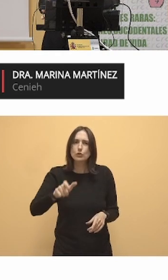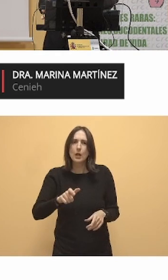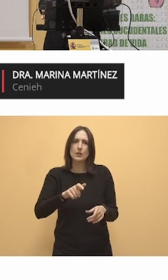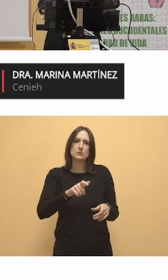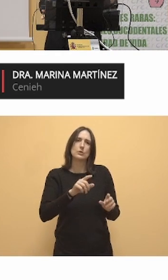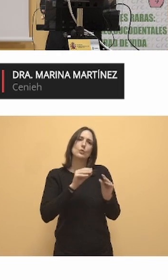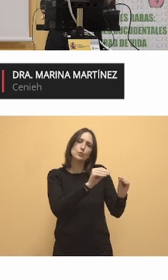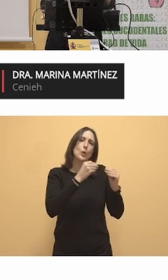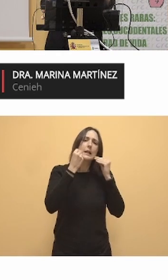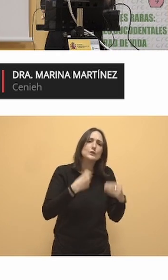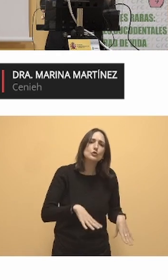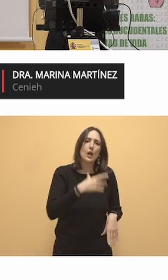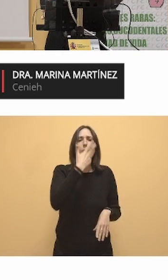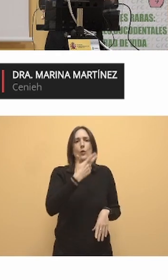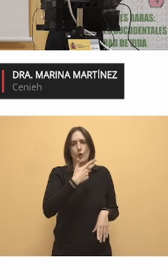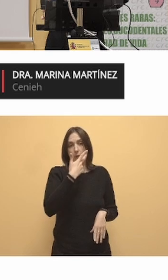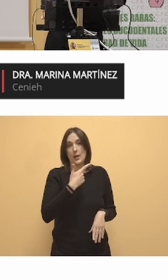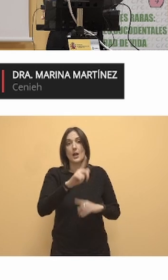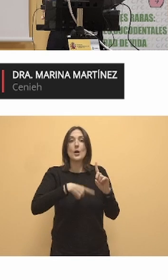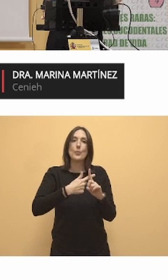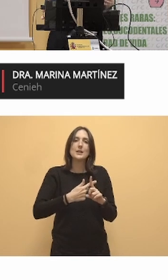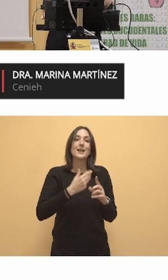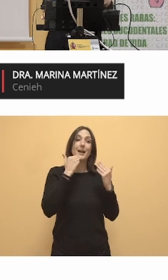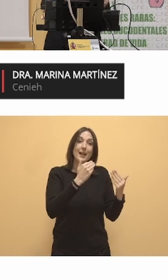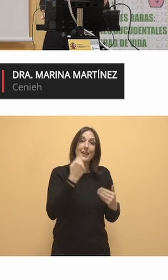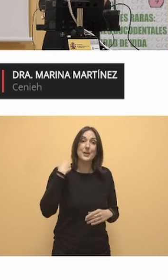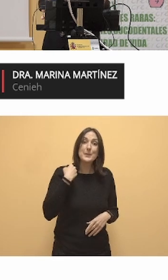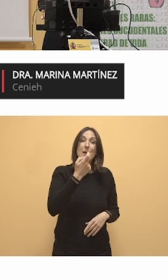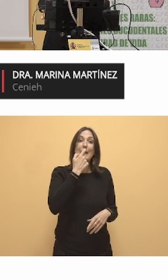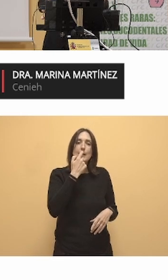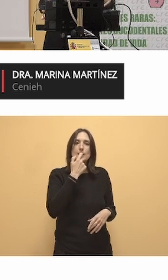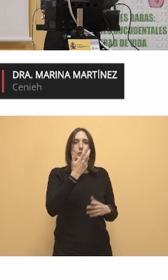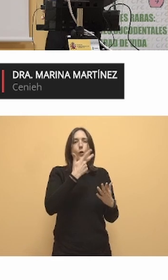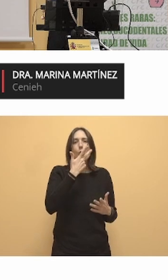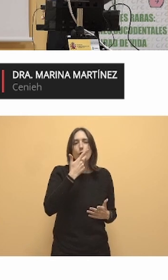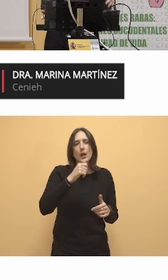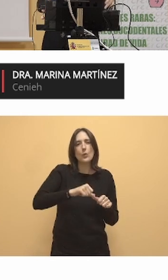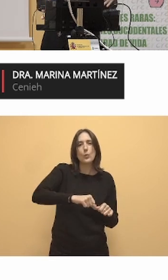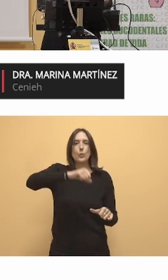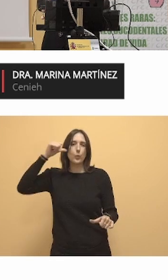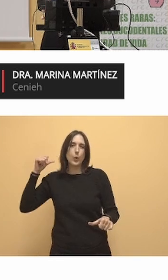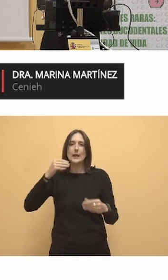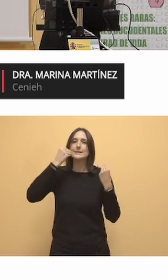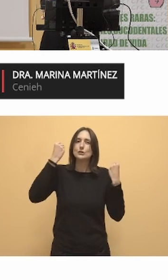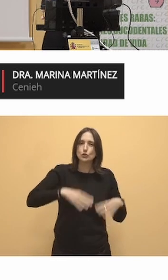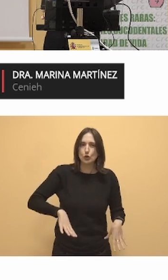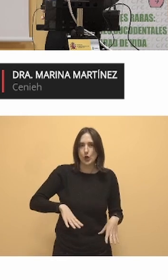tanto, saber y poder con ello reconstruir la biografía de los seres humanos